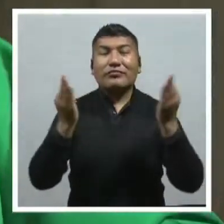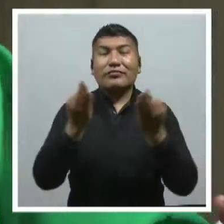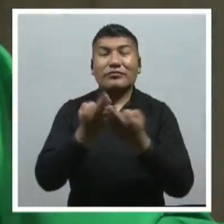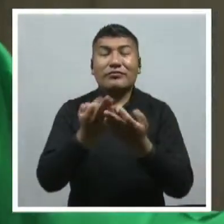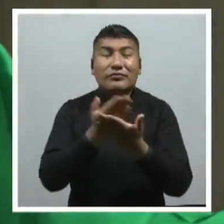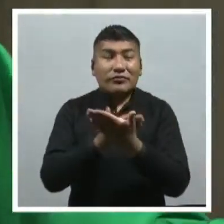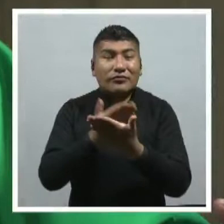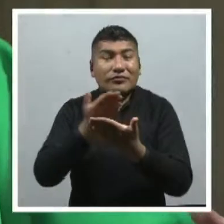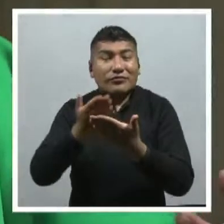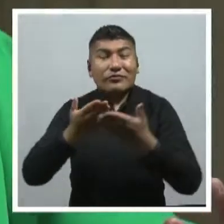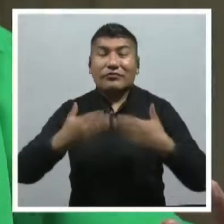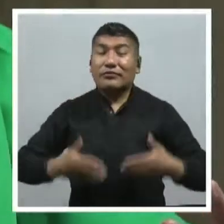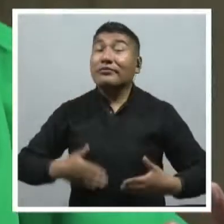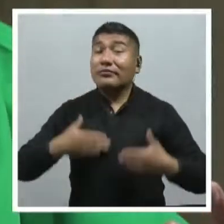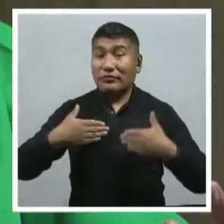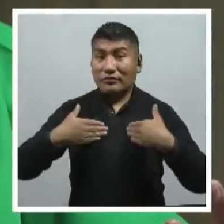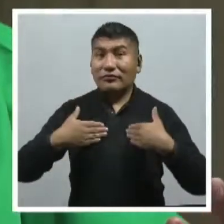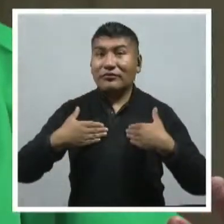propuesta de la vida.